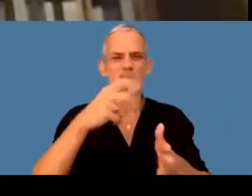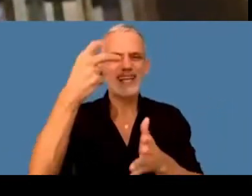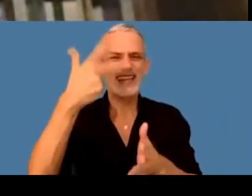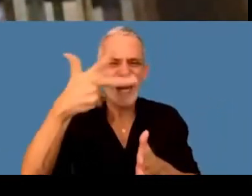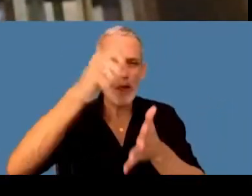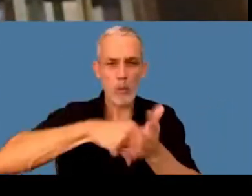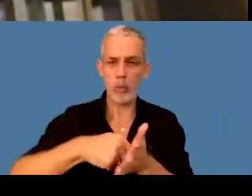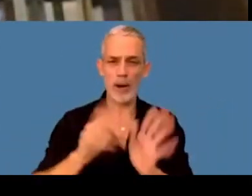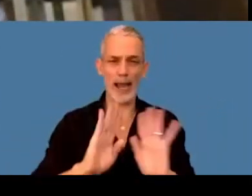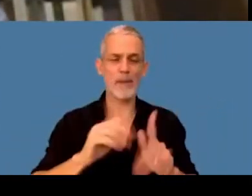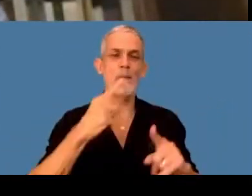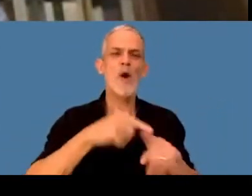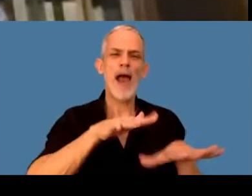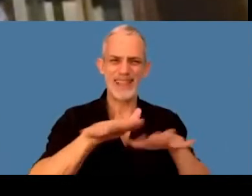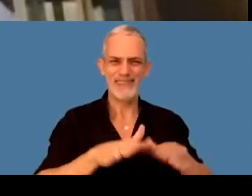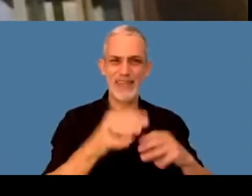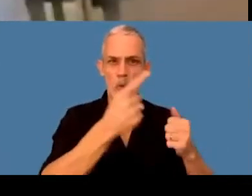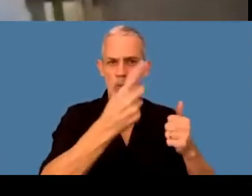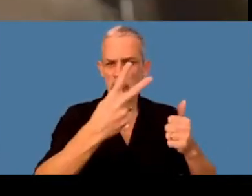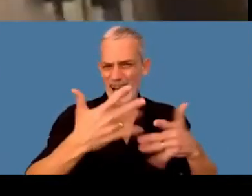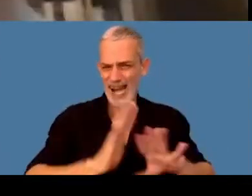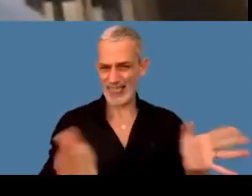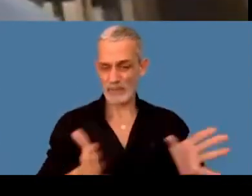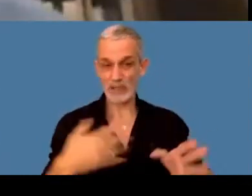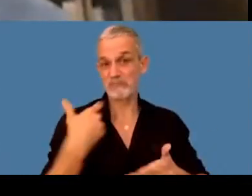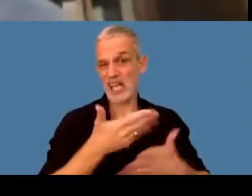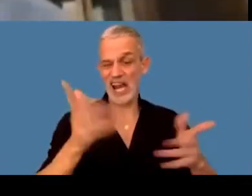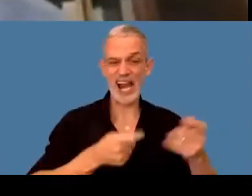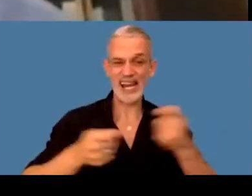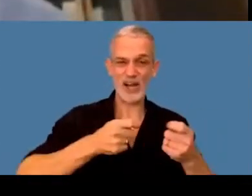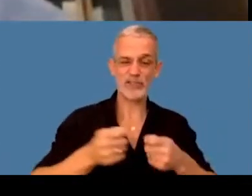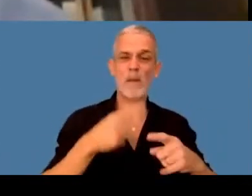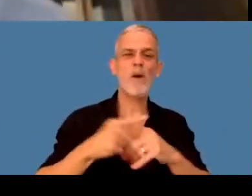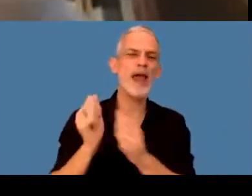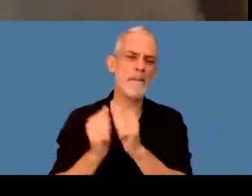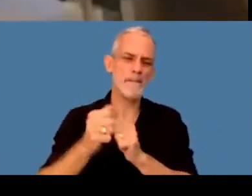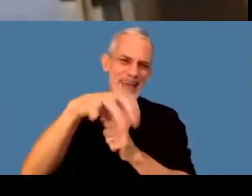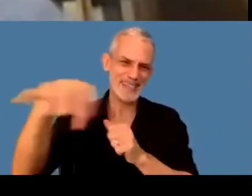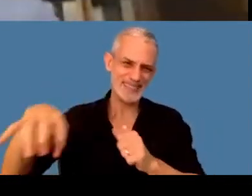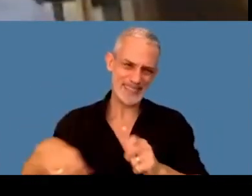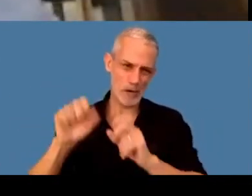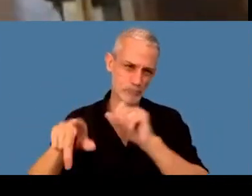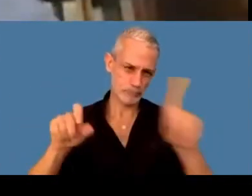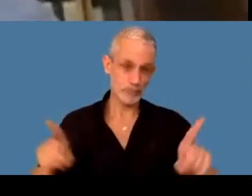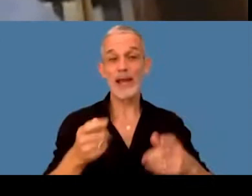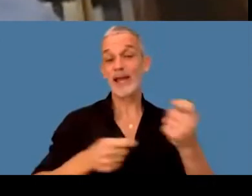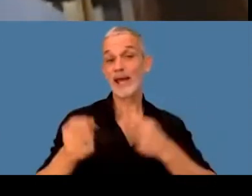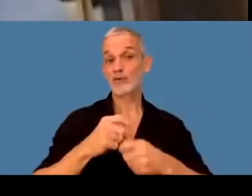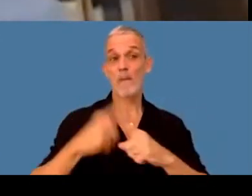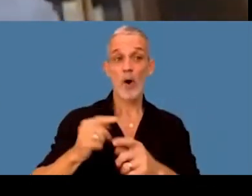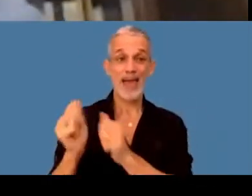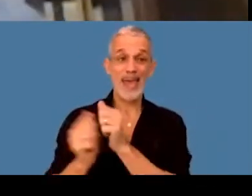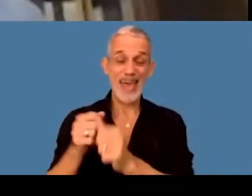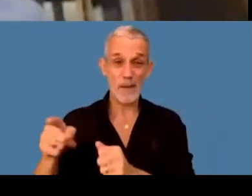por actividad. En general la negociación era por empresa. Y la negociación por empresa no era tan